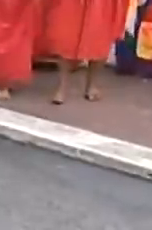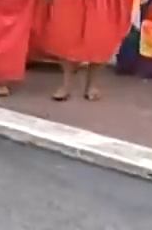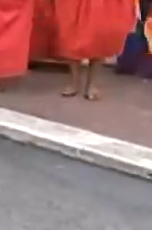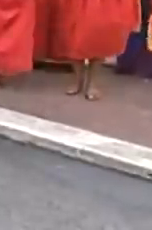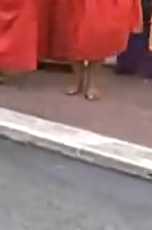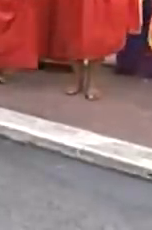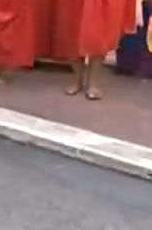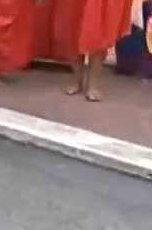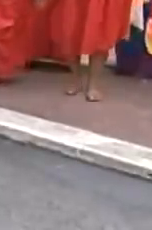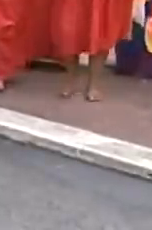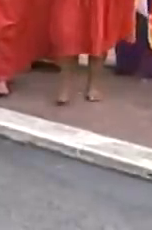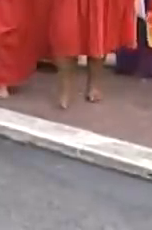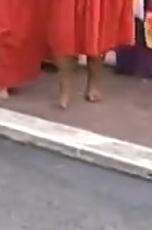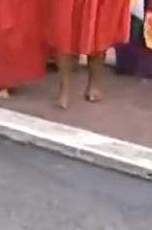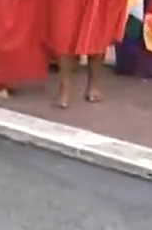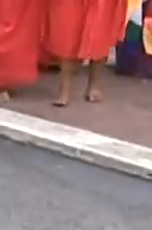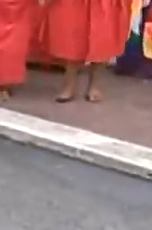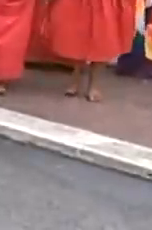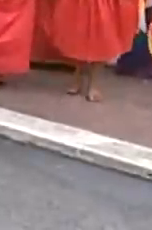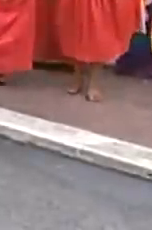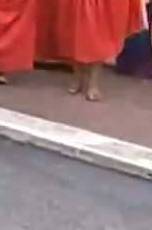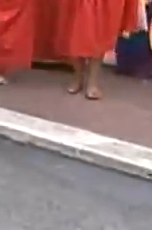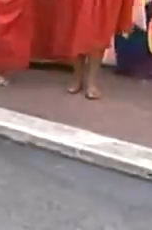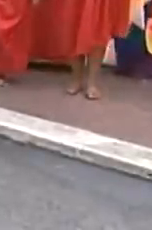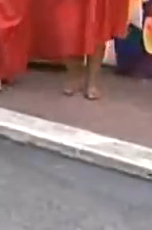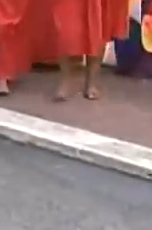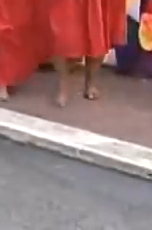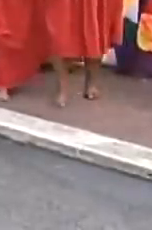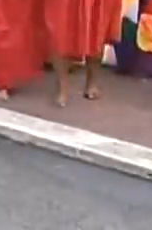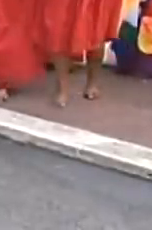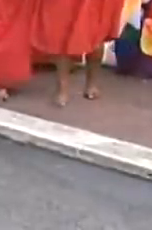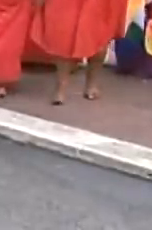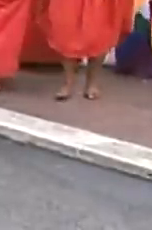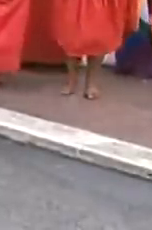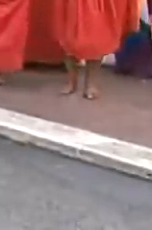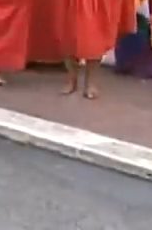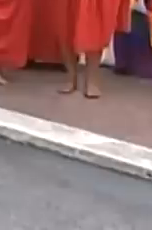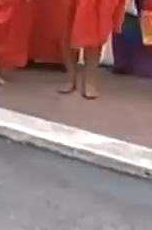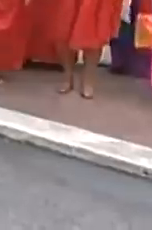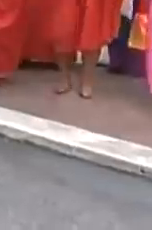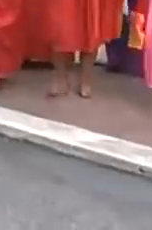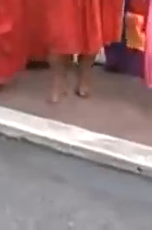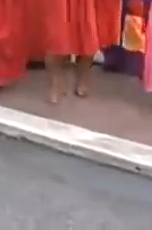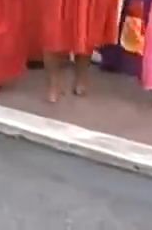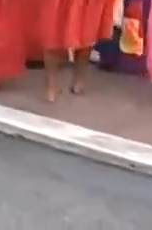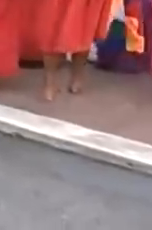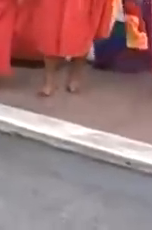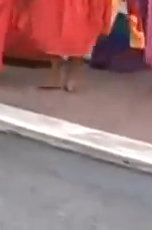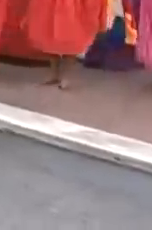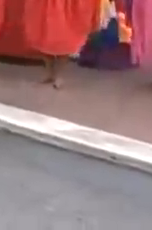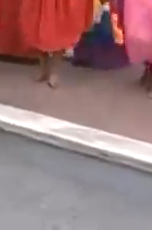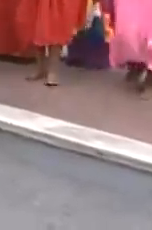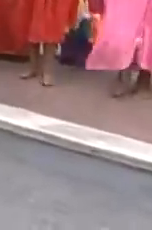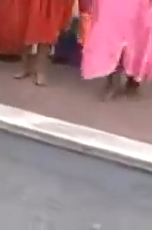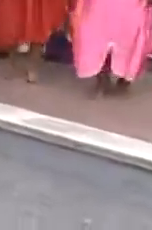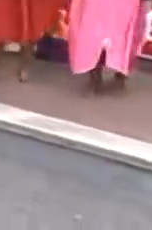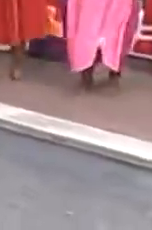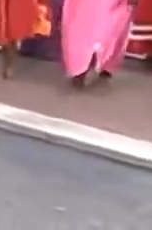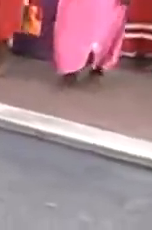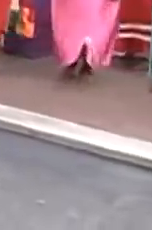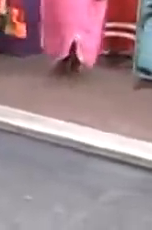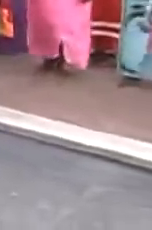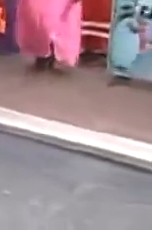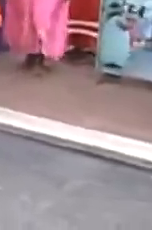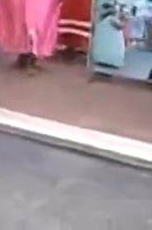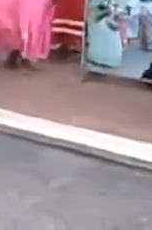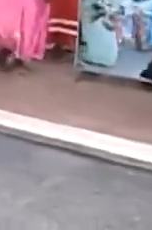quiera, será yo sé que ya quiera, maraisa, maraisa, maraisa, maraisa,